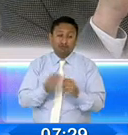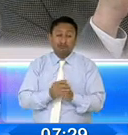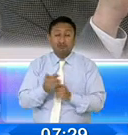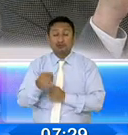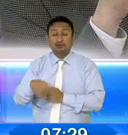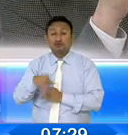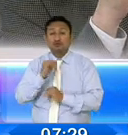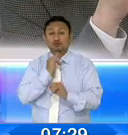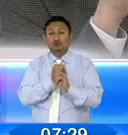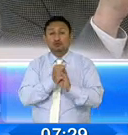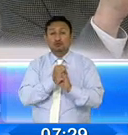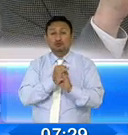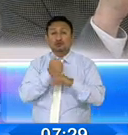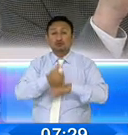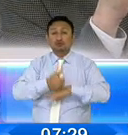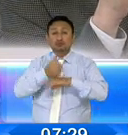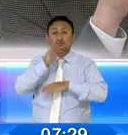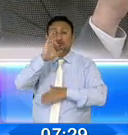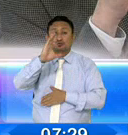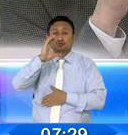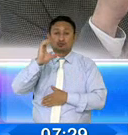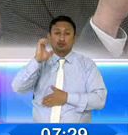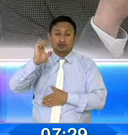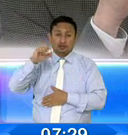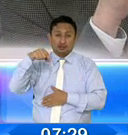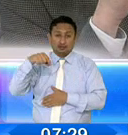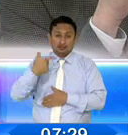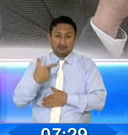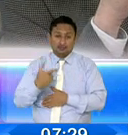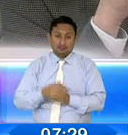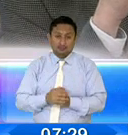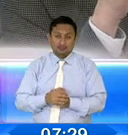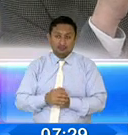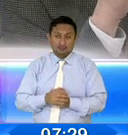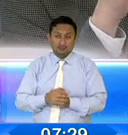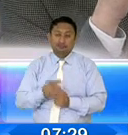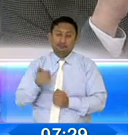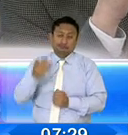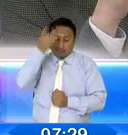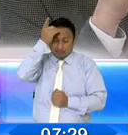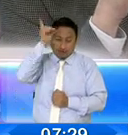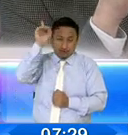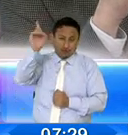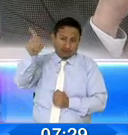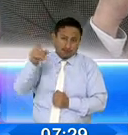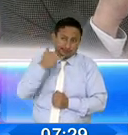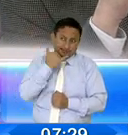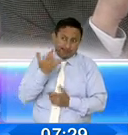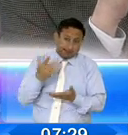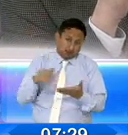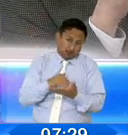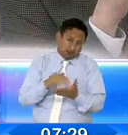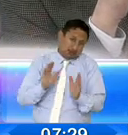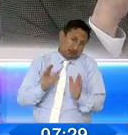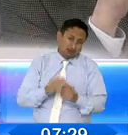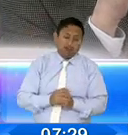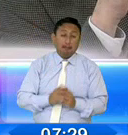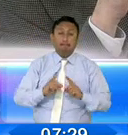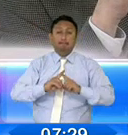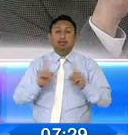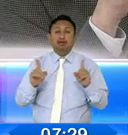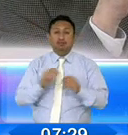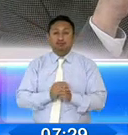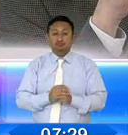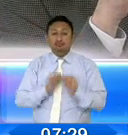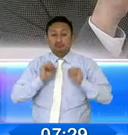Contencioso Electoral por algunas decisiones que se han tomado. pero es preferible demostrar al